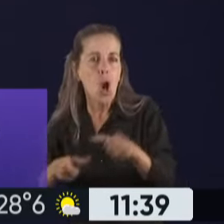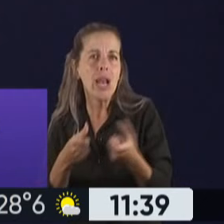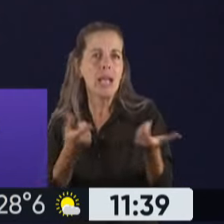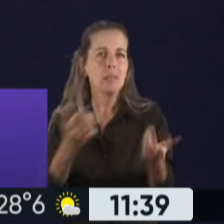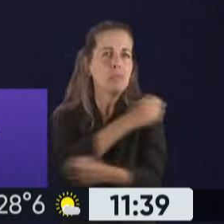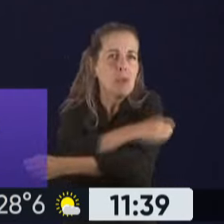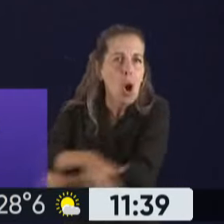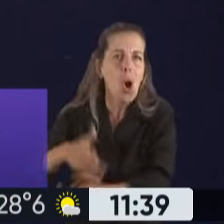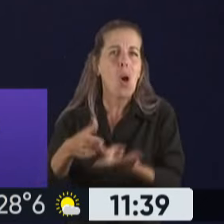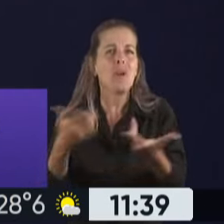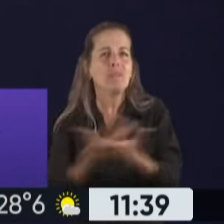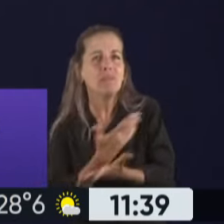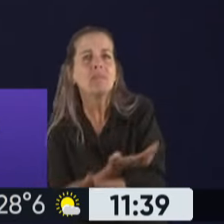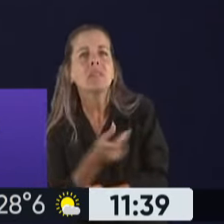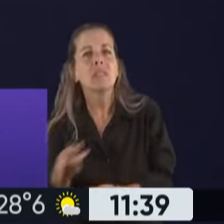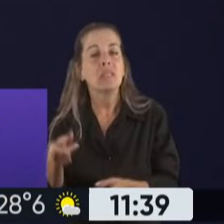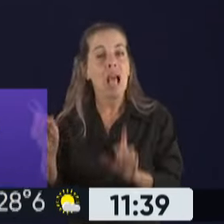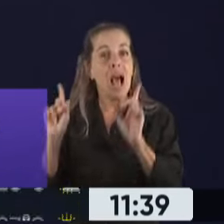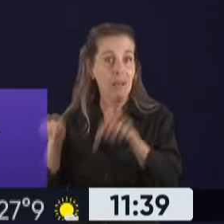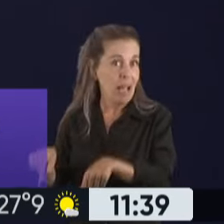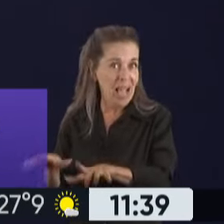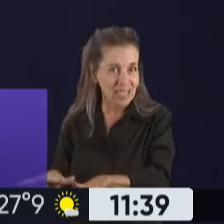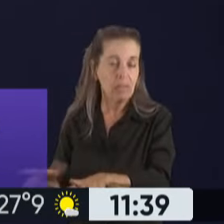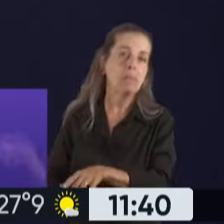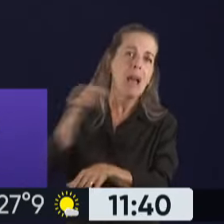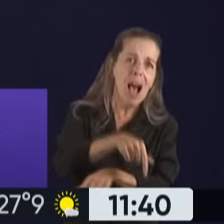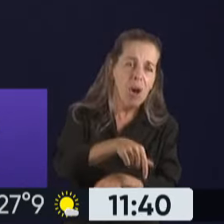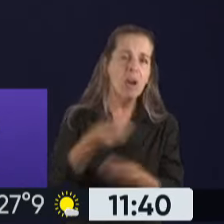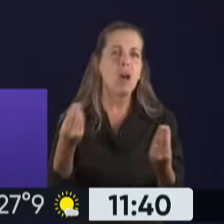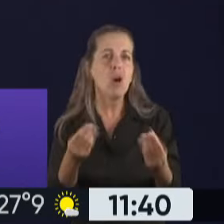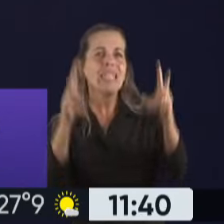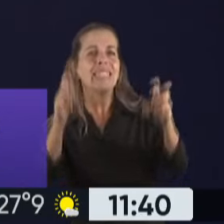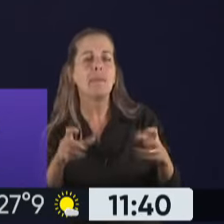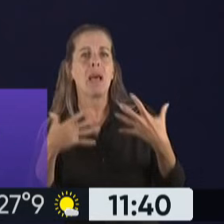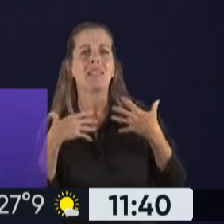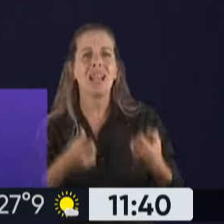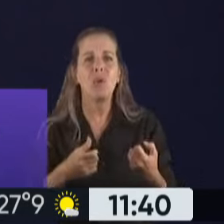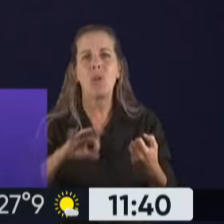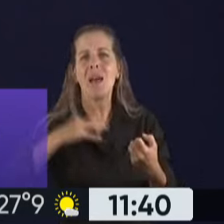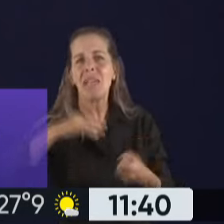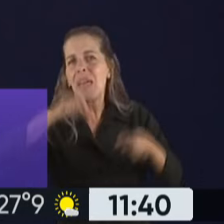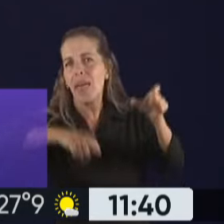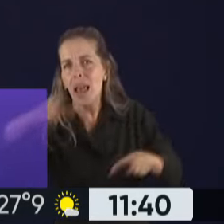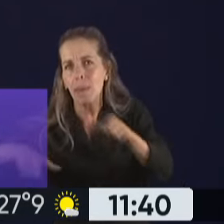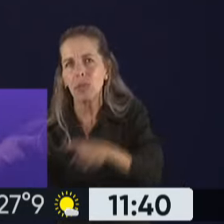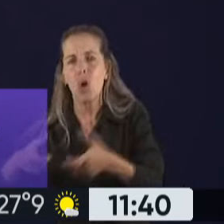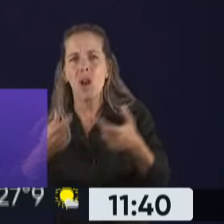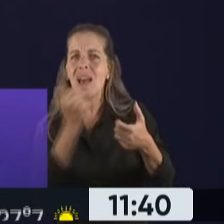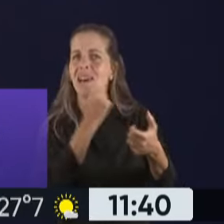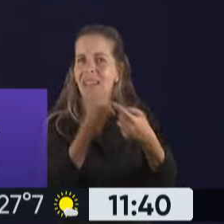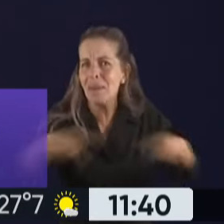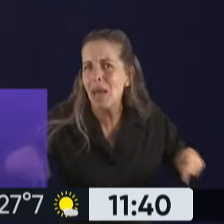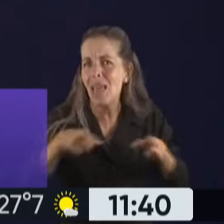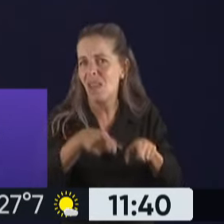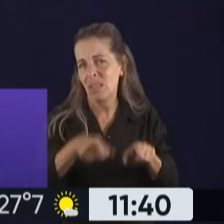caso intentar hacer negocios con cuestiones que hacen a la vida de las personas es sin dudas